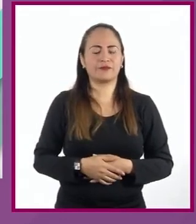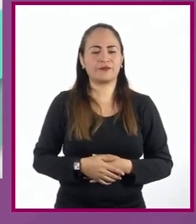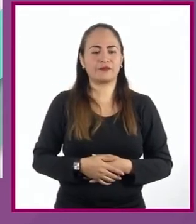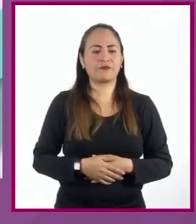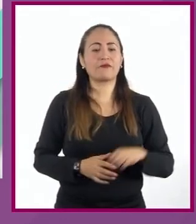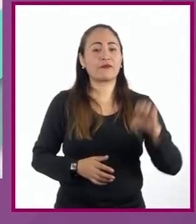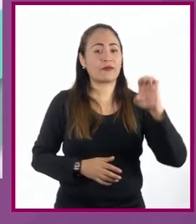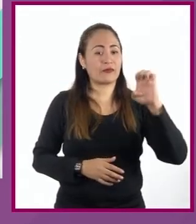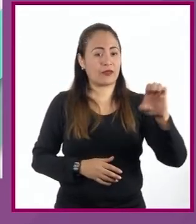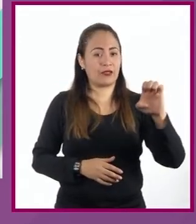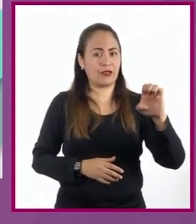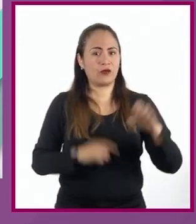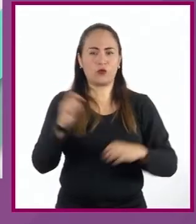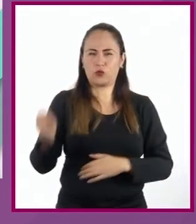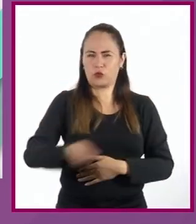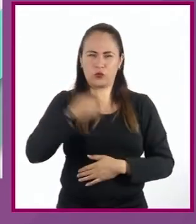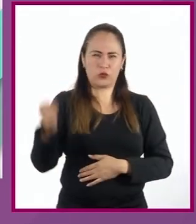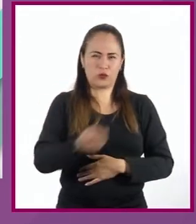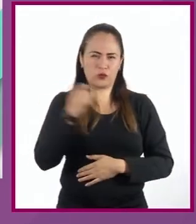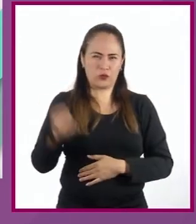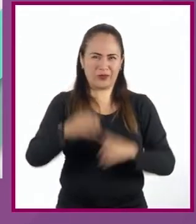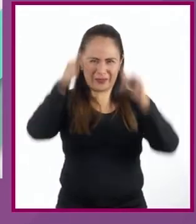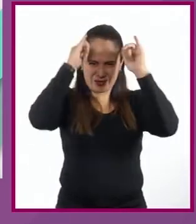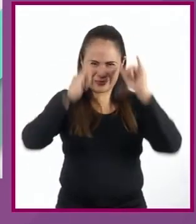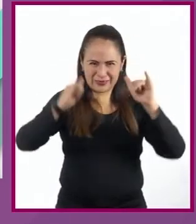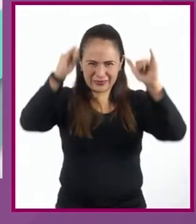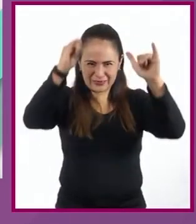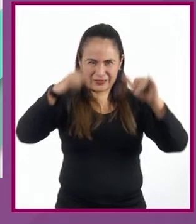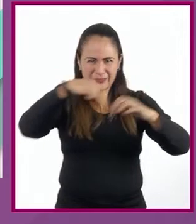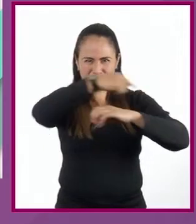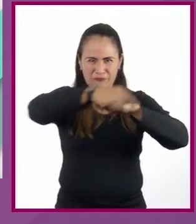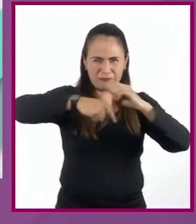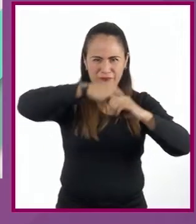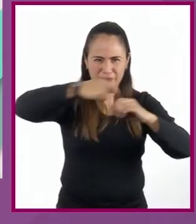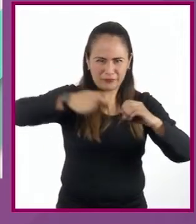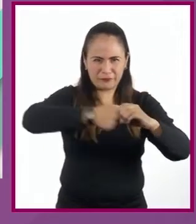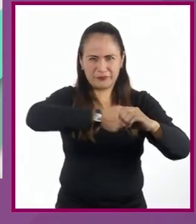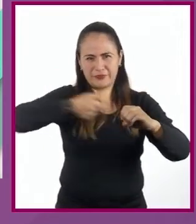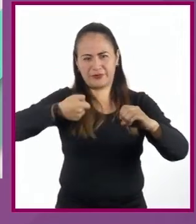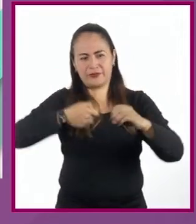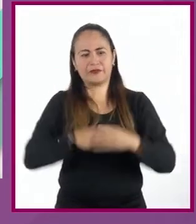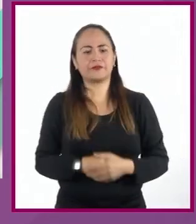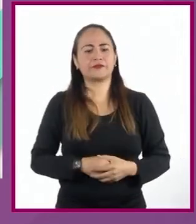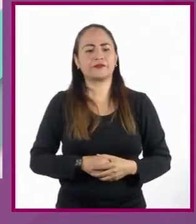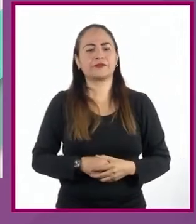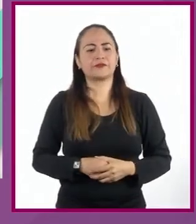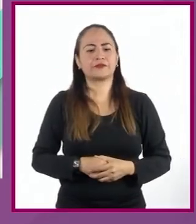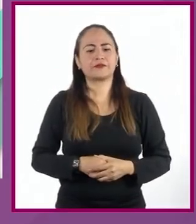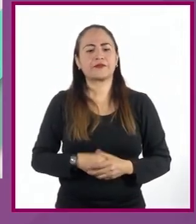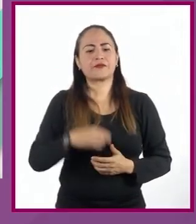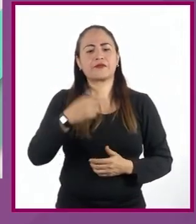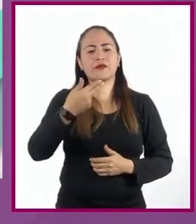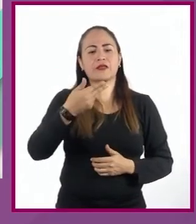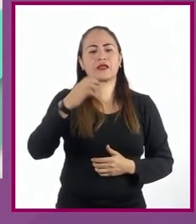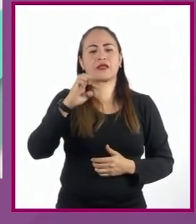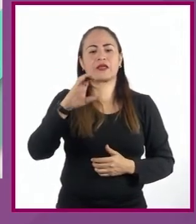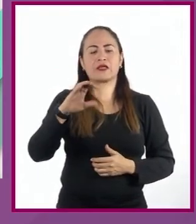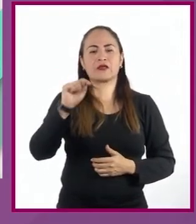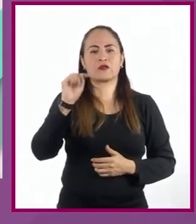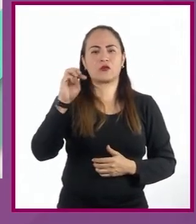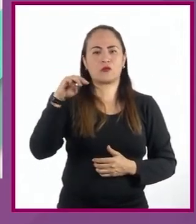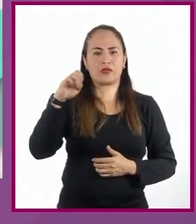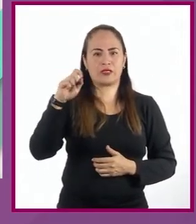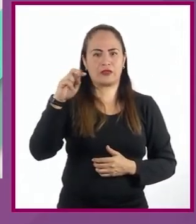E. La longitud de una cuerda para lazar ganado. El hectómetro y el kilómetro son múltiplos del metro